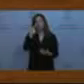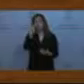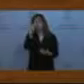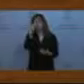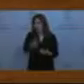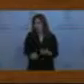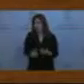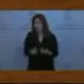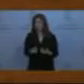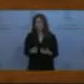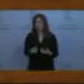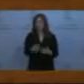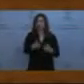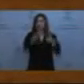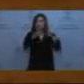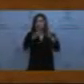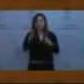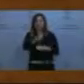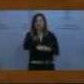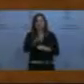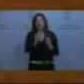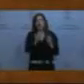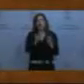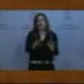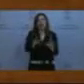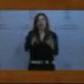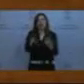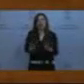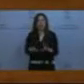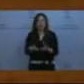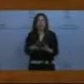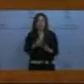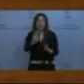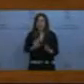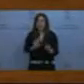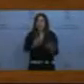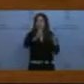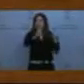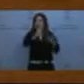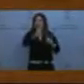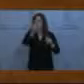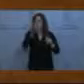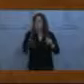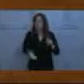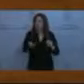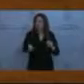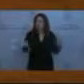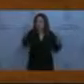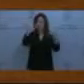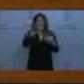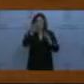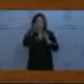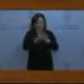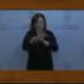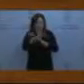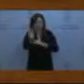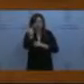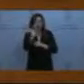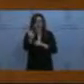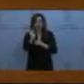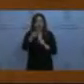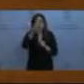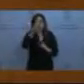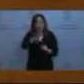parecen ustedes, bueno, pues monotemáticos, como si no hubiera ningún otro asunto de mayor calado, de mayor importancia o de mayor